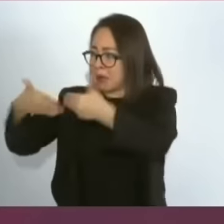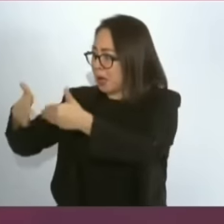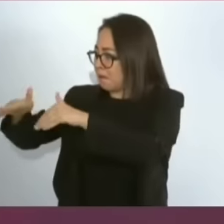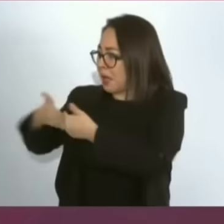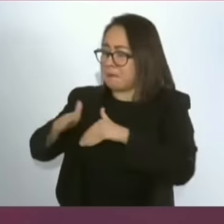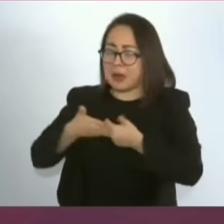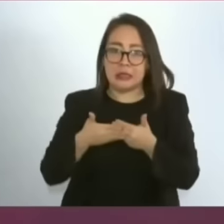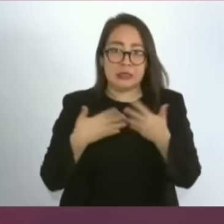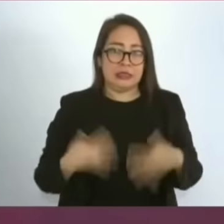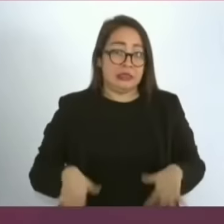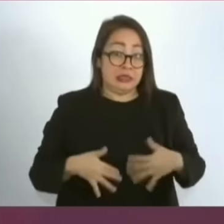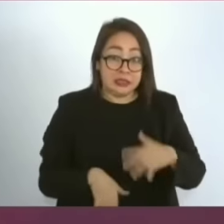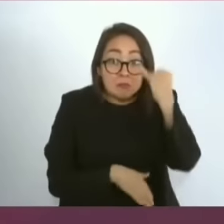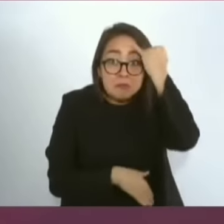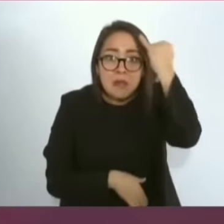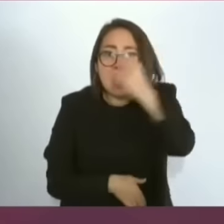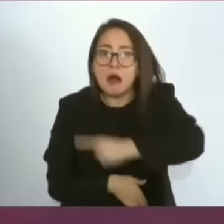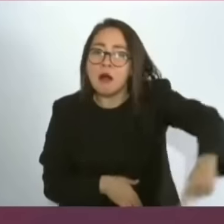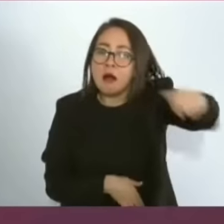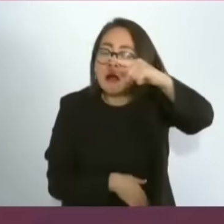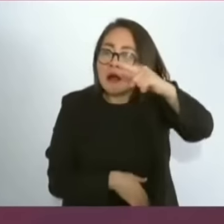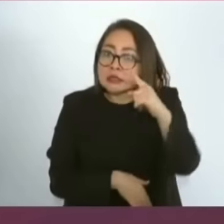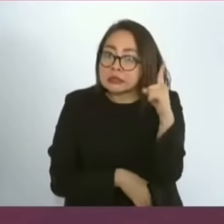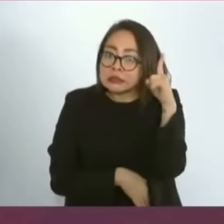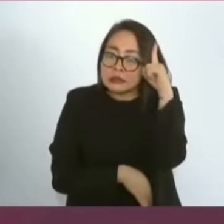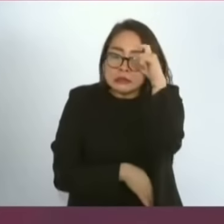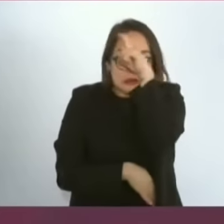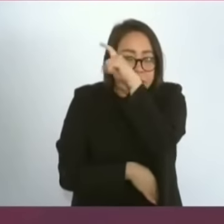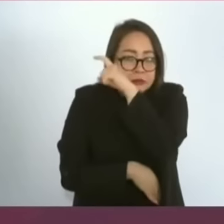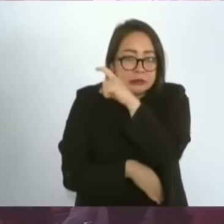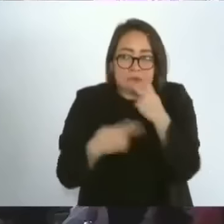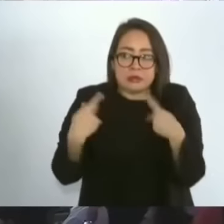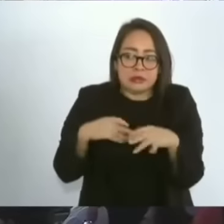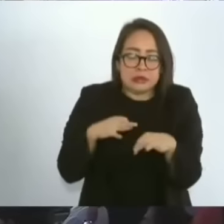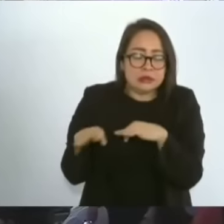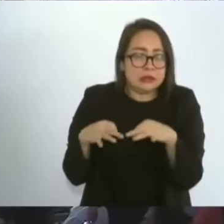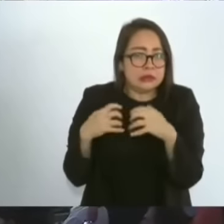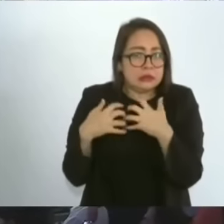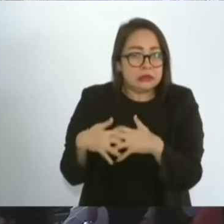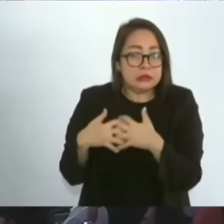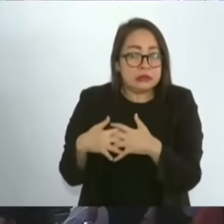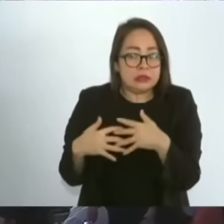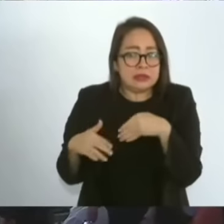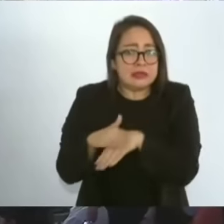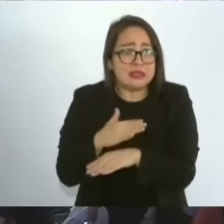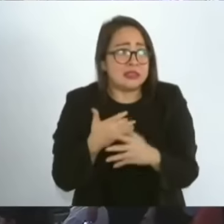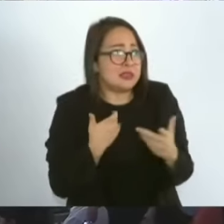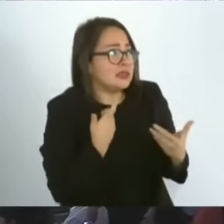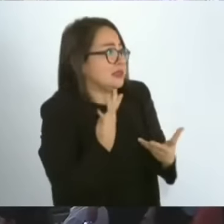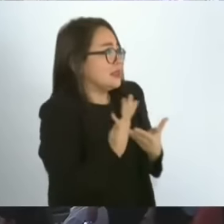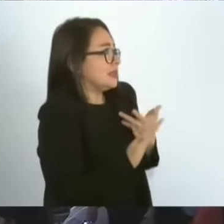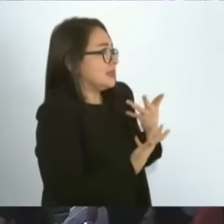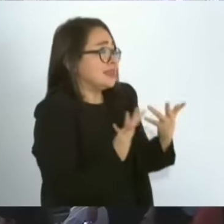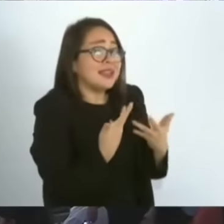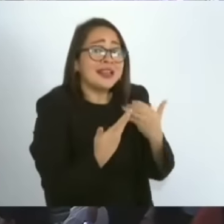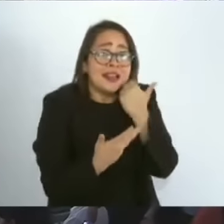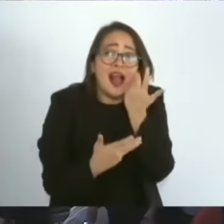difícil de los trabajadores. Los que buscaban la